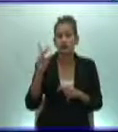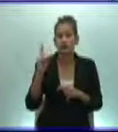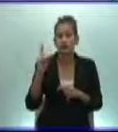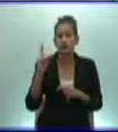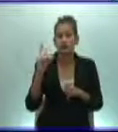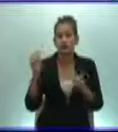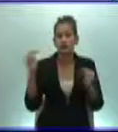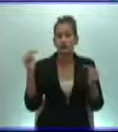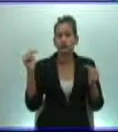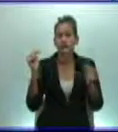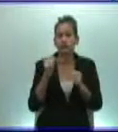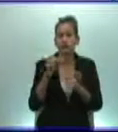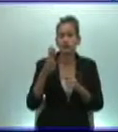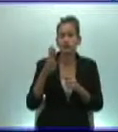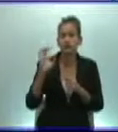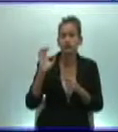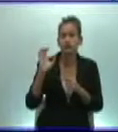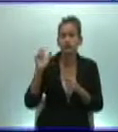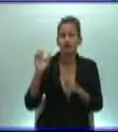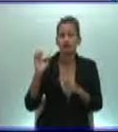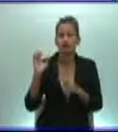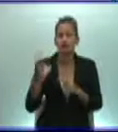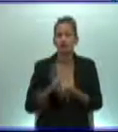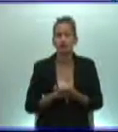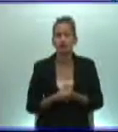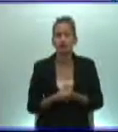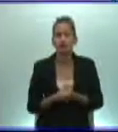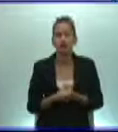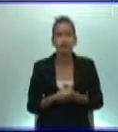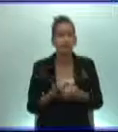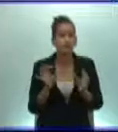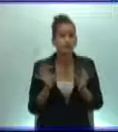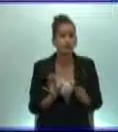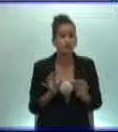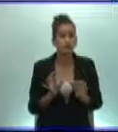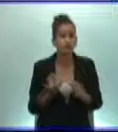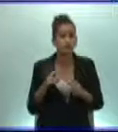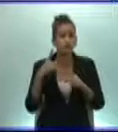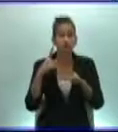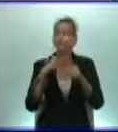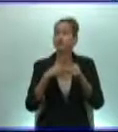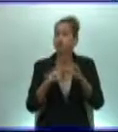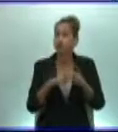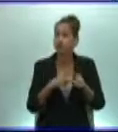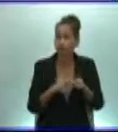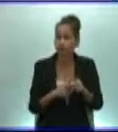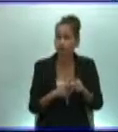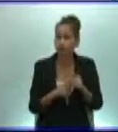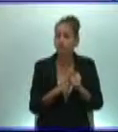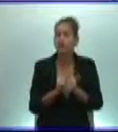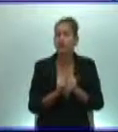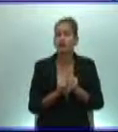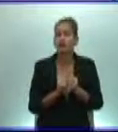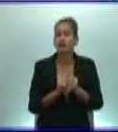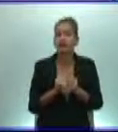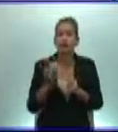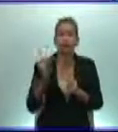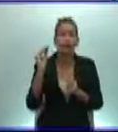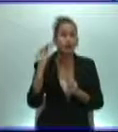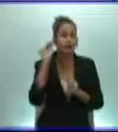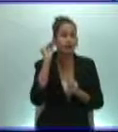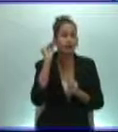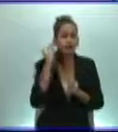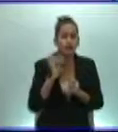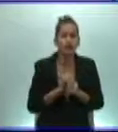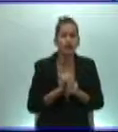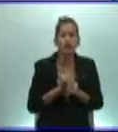ángulo BCE, que precisamente son los ángulos que son comprendidos